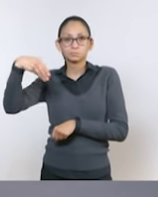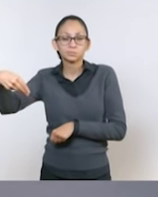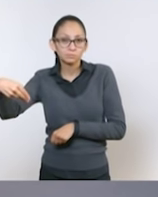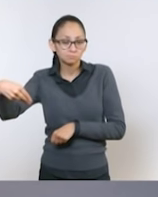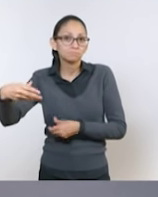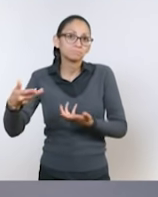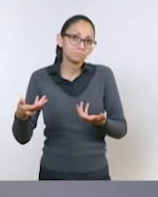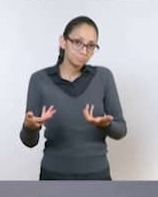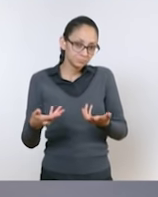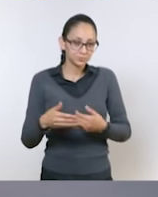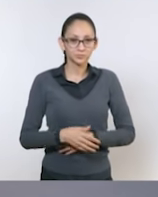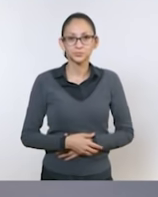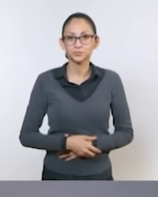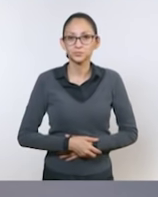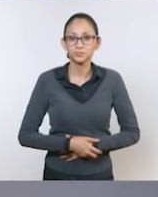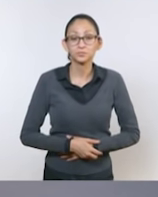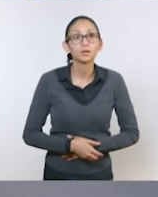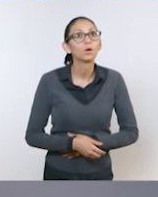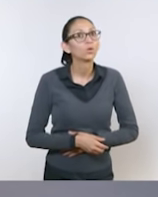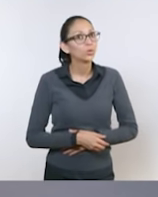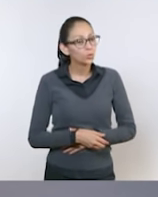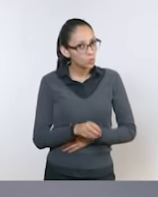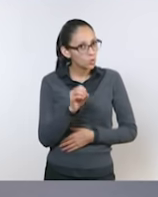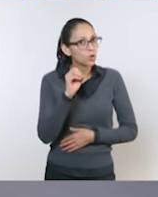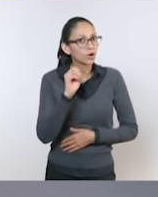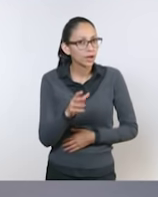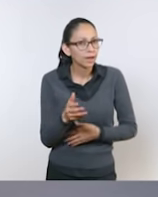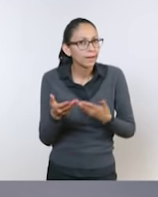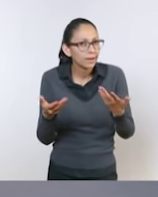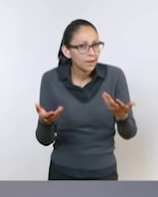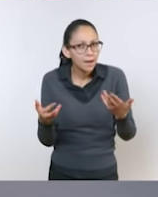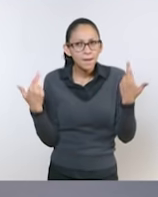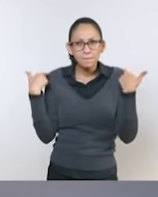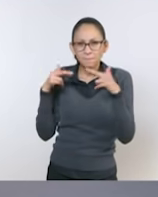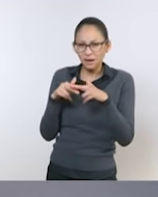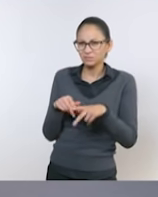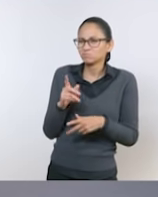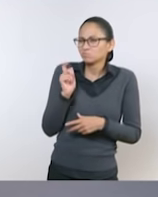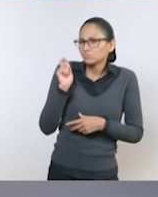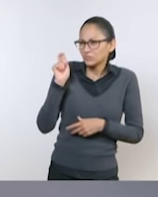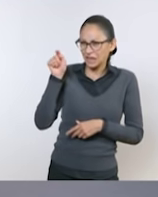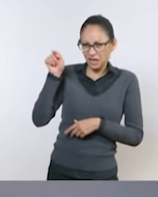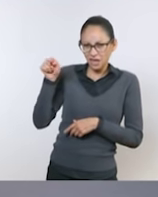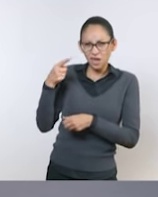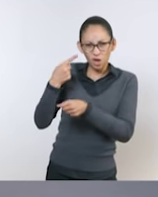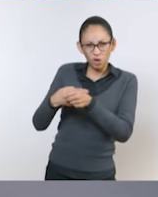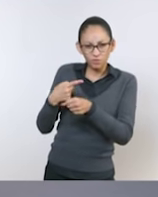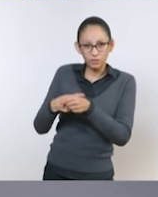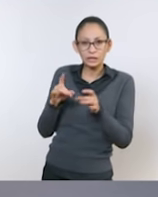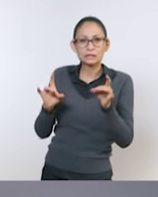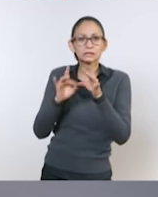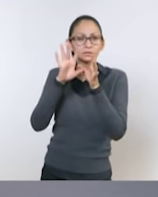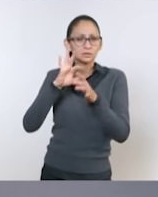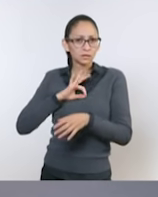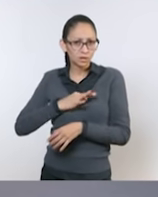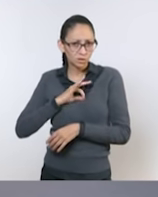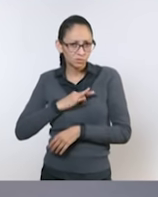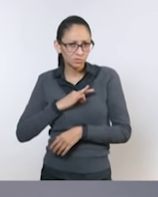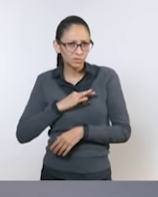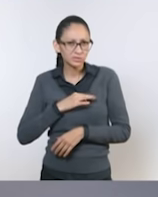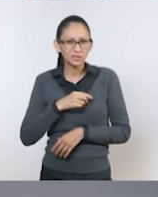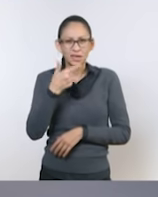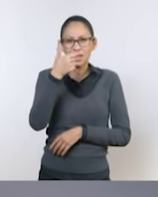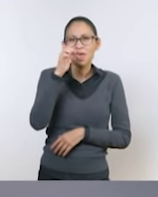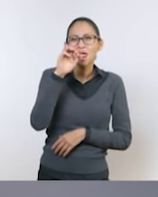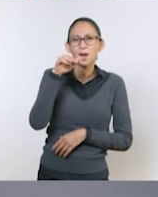y luego infectar a otra persona. Ok, entonces, maestra, las enfermedades causadas por